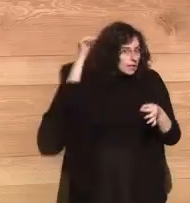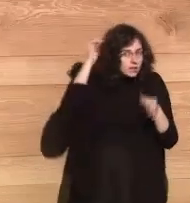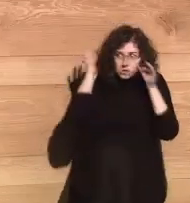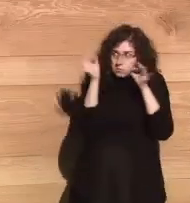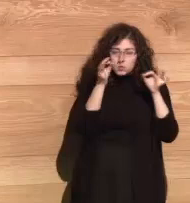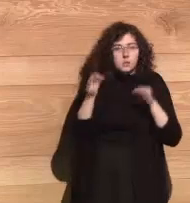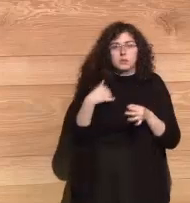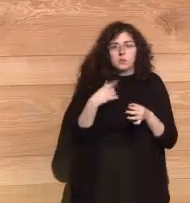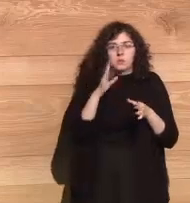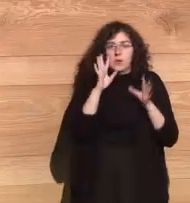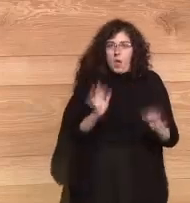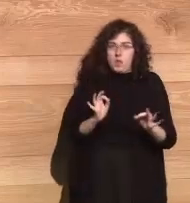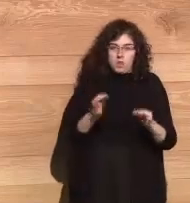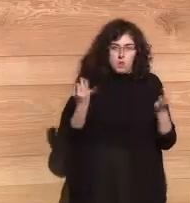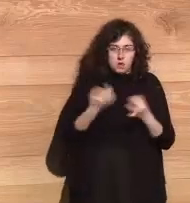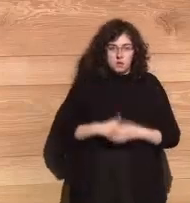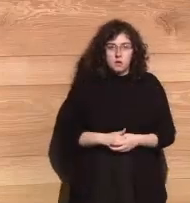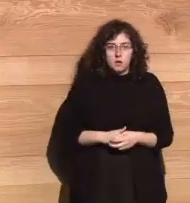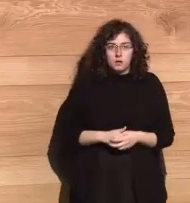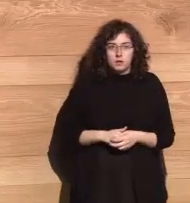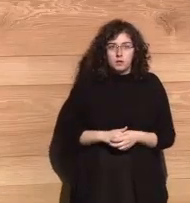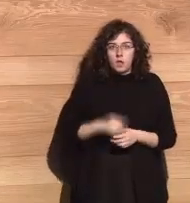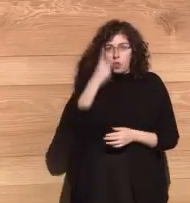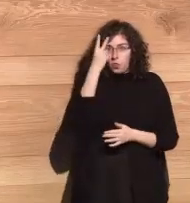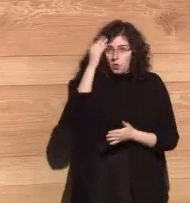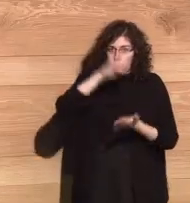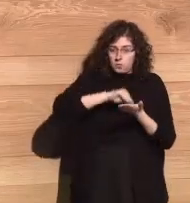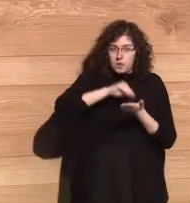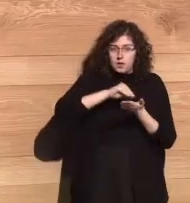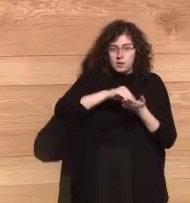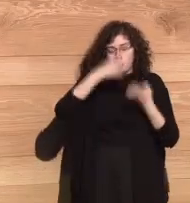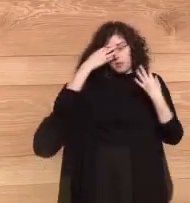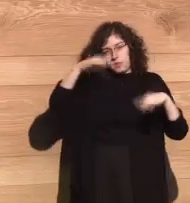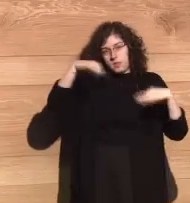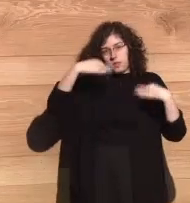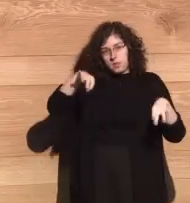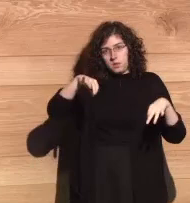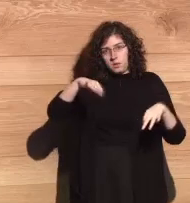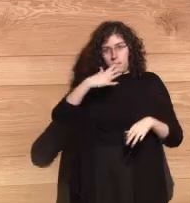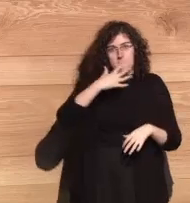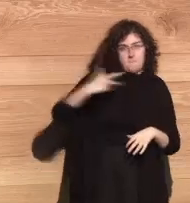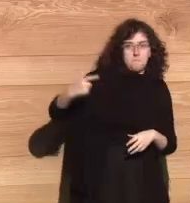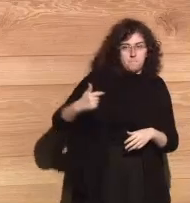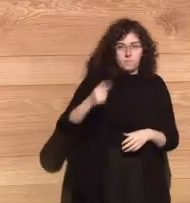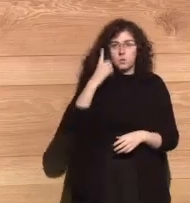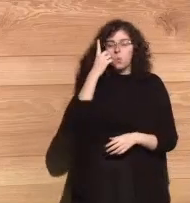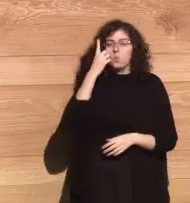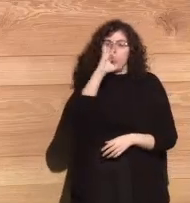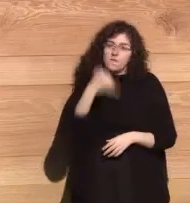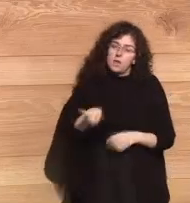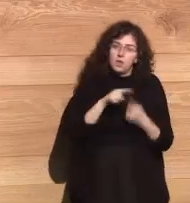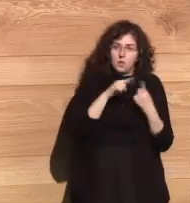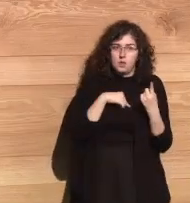la guardia, nunca. 2 veces que bajé la guardia, me asaltaron, ¿no? Una vez me llevaron,